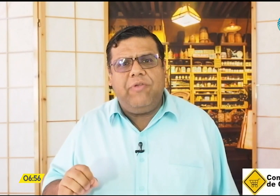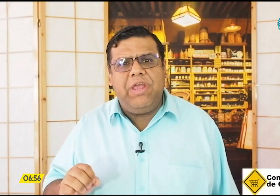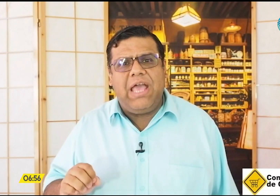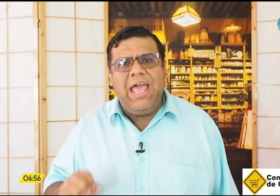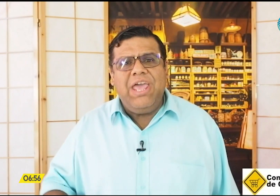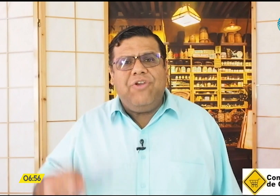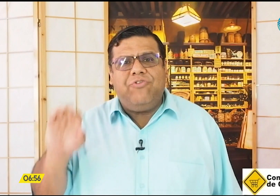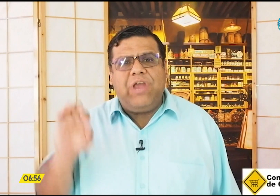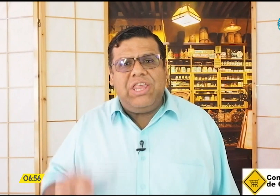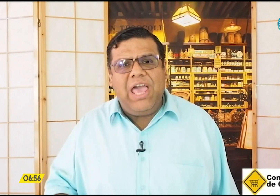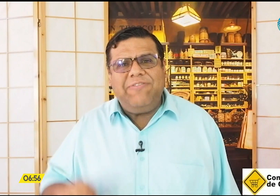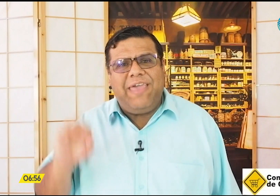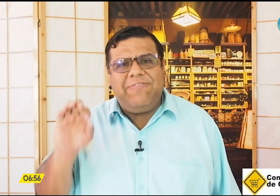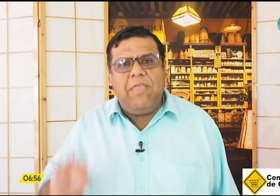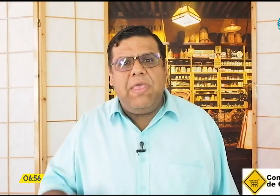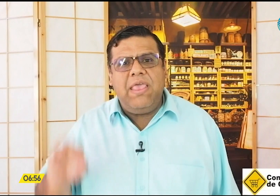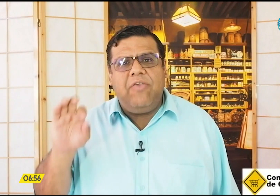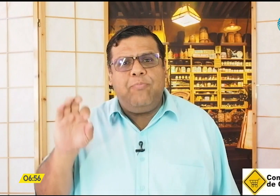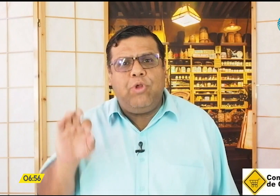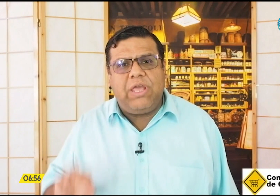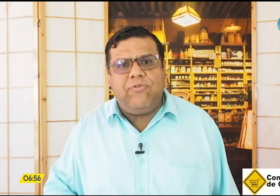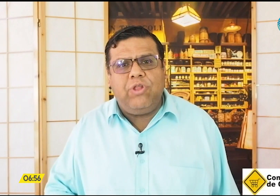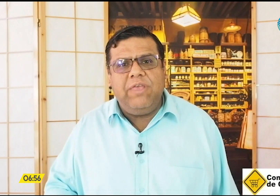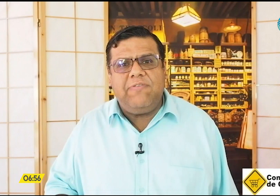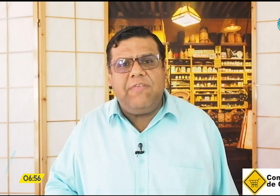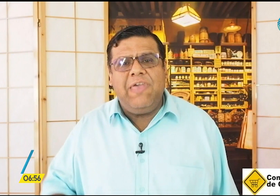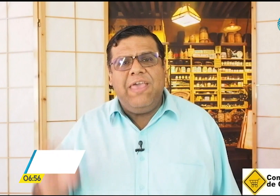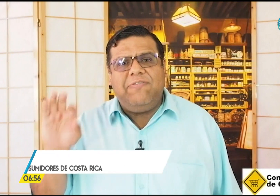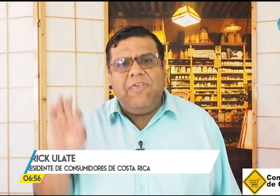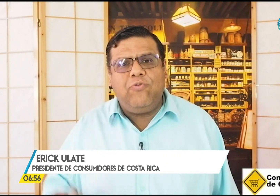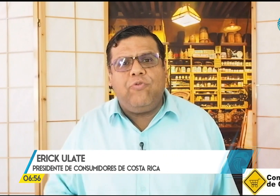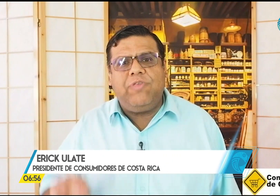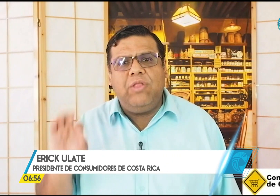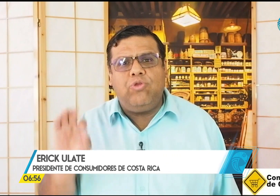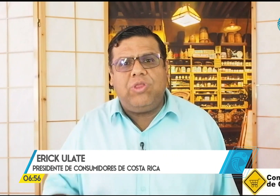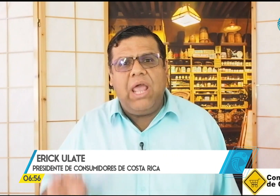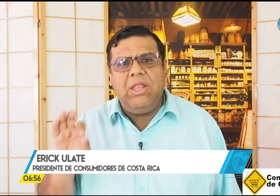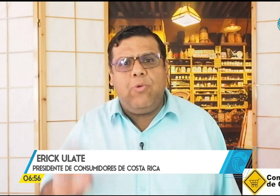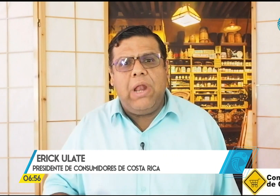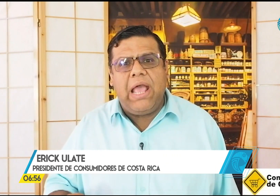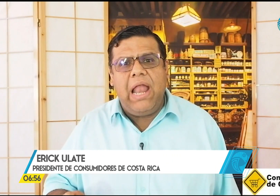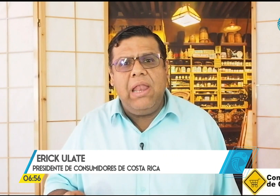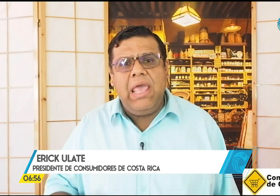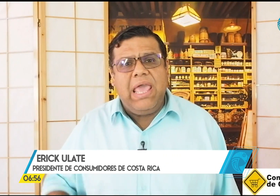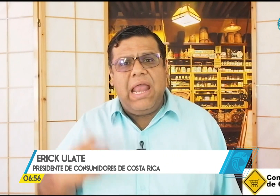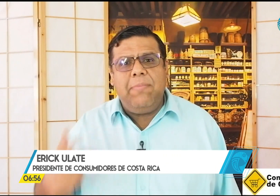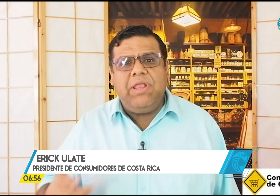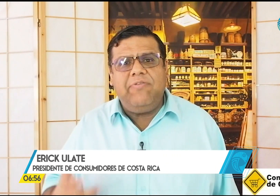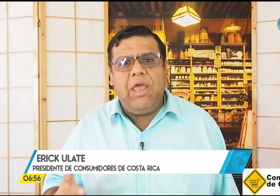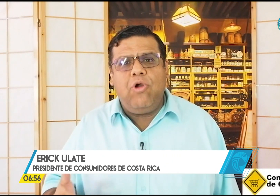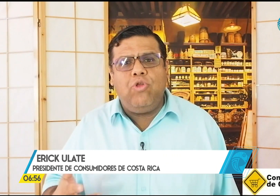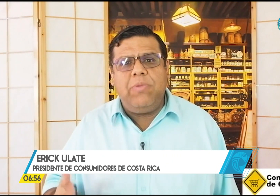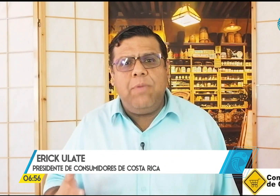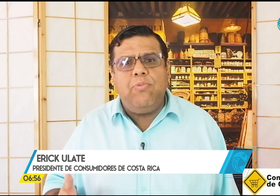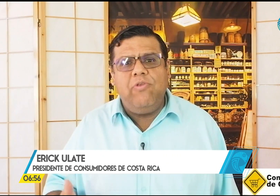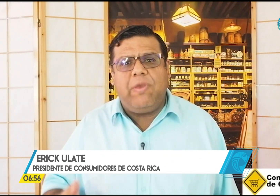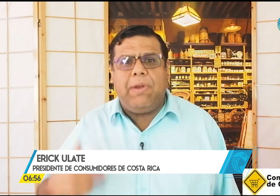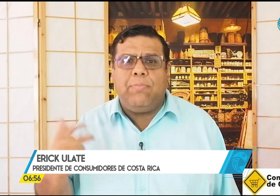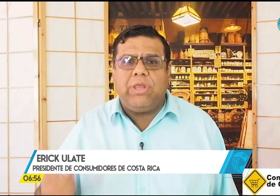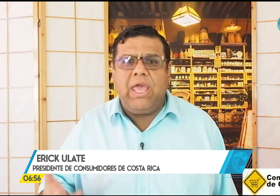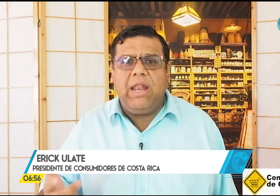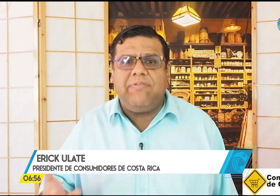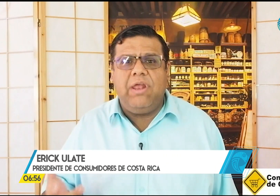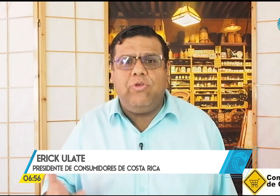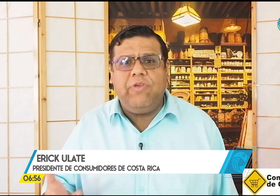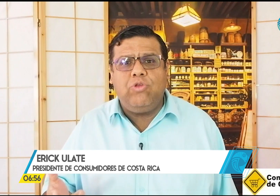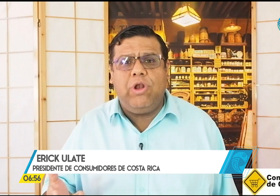Consumidores de Costa Rica rechaza estas medidas proteccionistas sin sustento técnico y legal que la ministra de Economía impulsa